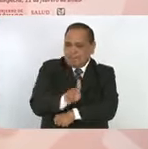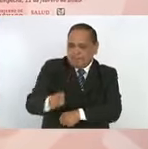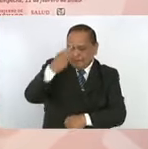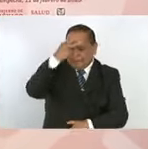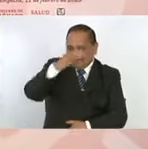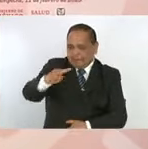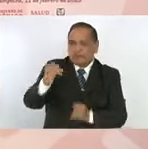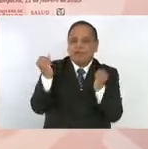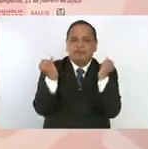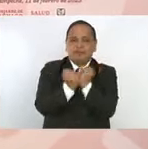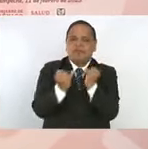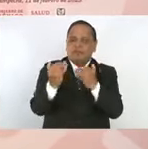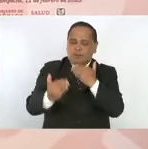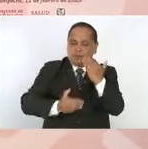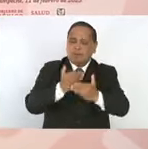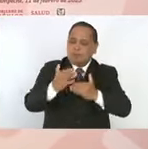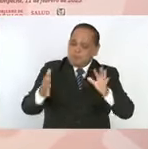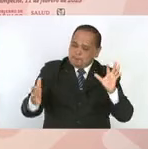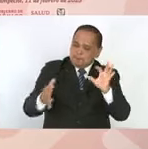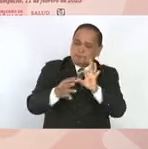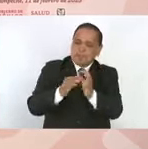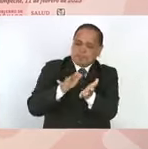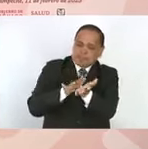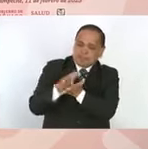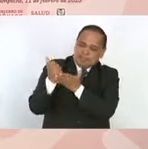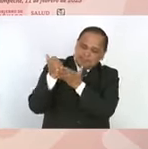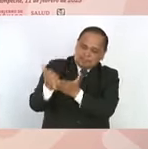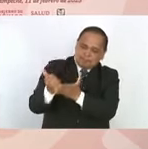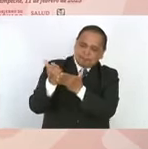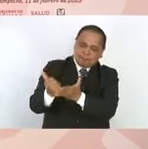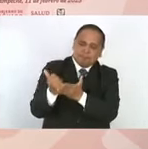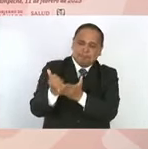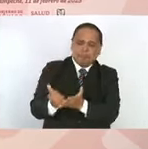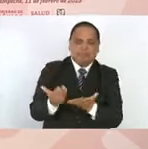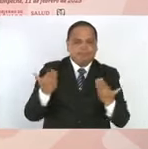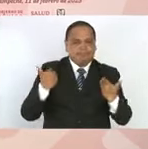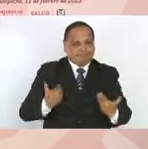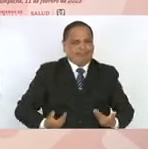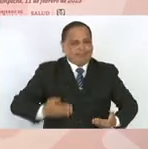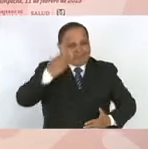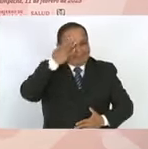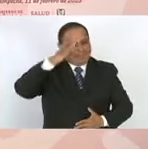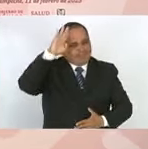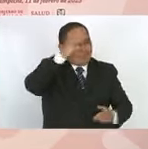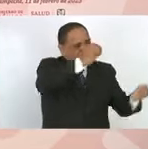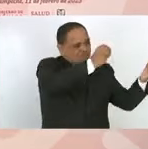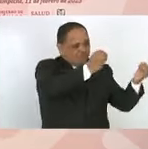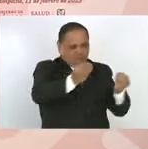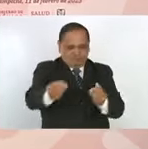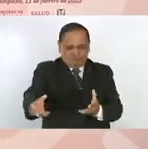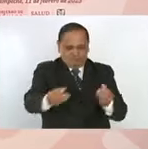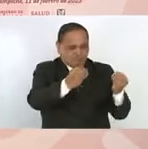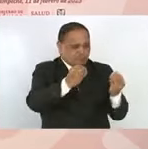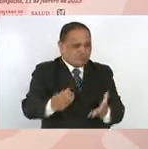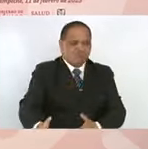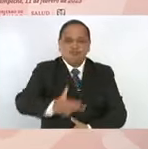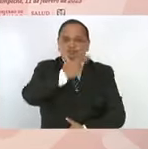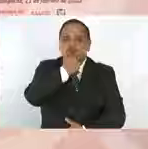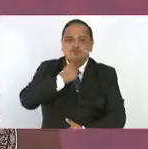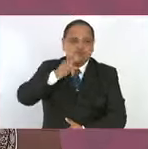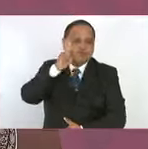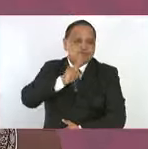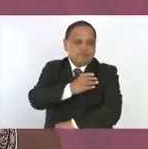el cual nos han dado la oportunidad de aportarles desde Cuba. Queridas compañeras y